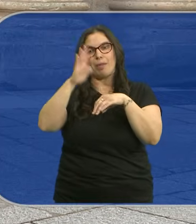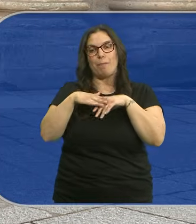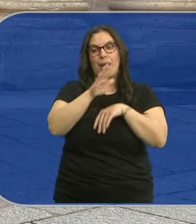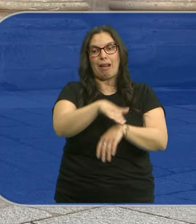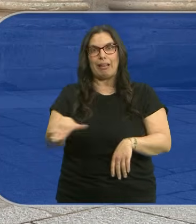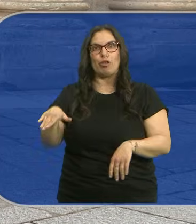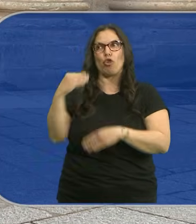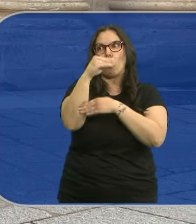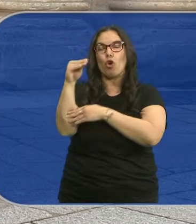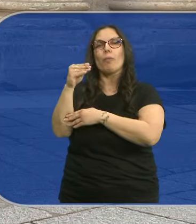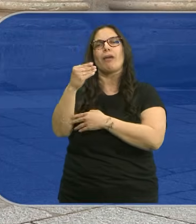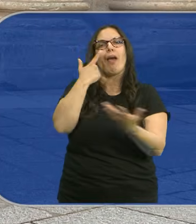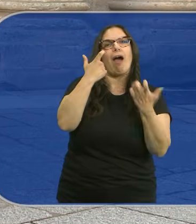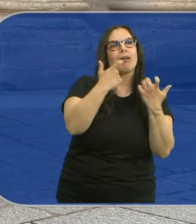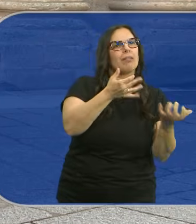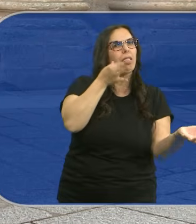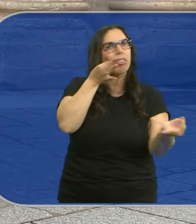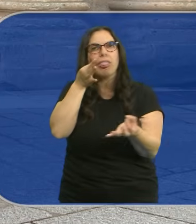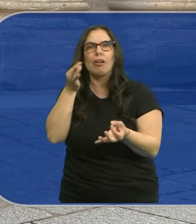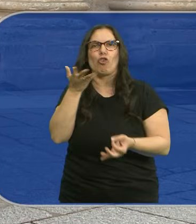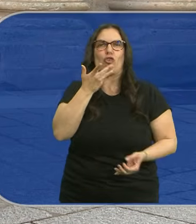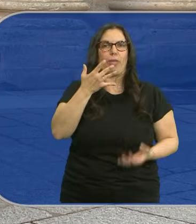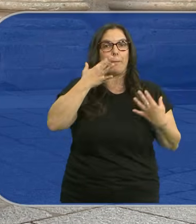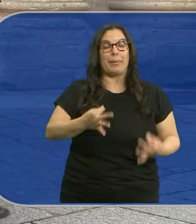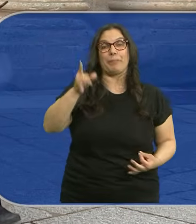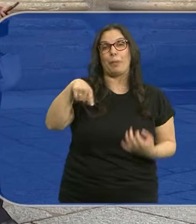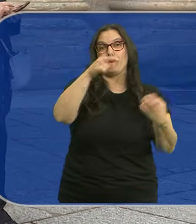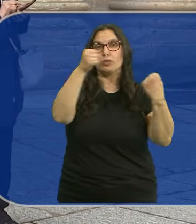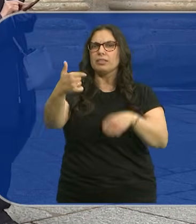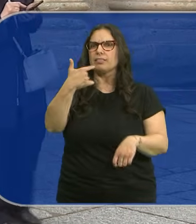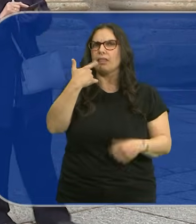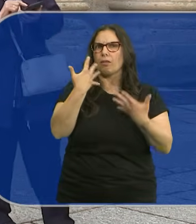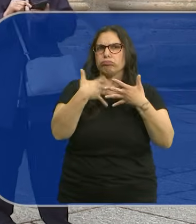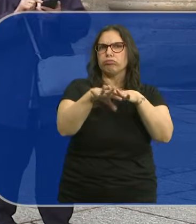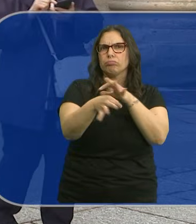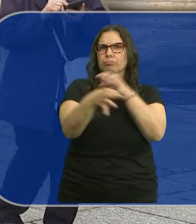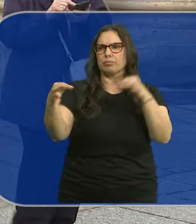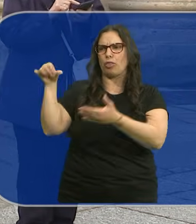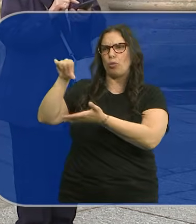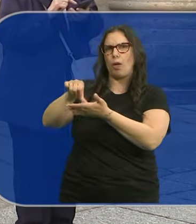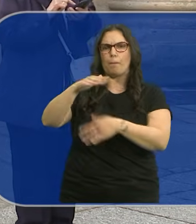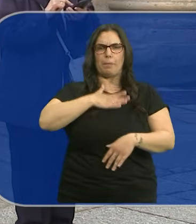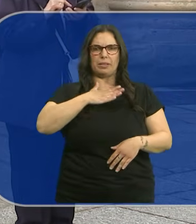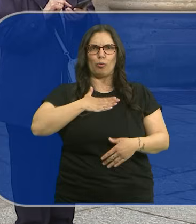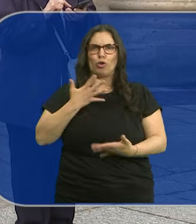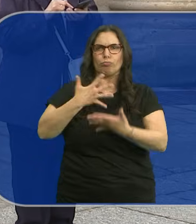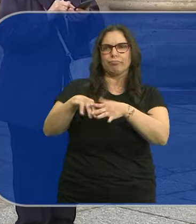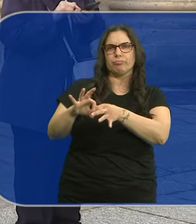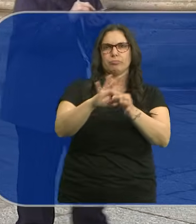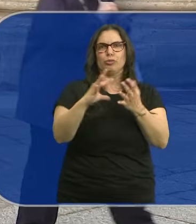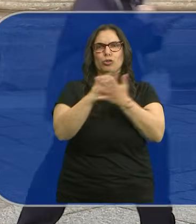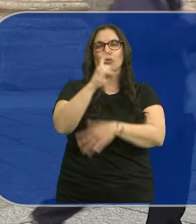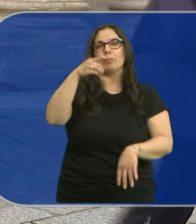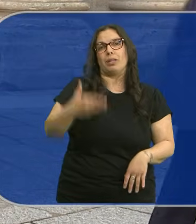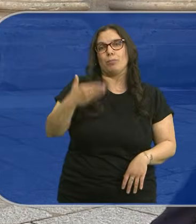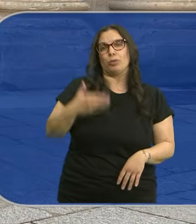puedan conocer el arte desde más cerca. Las autoridades han resaltado también la buena integración de la ciudad con el patrimonio y, por supuesto, la importancia